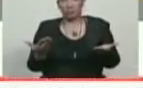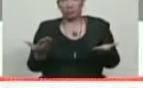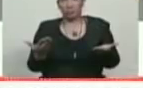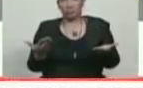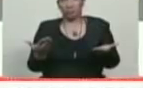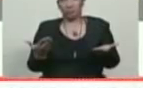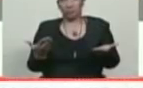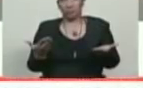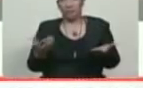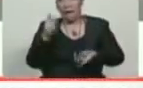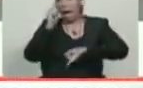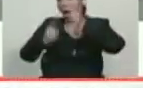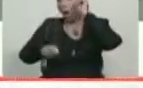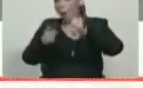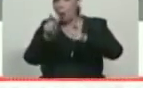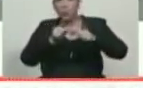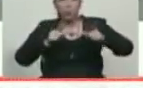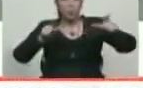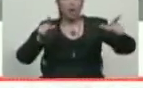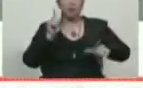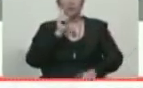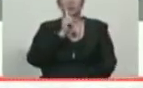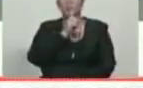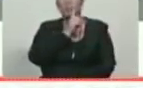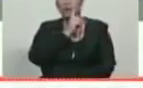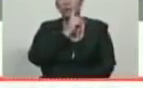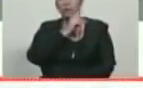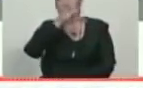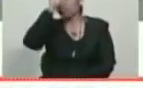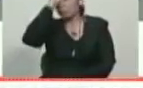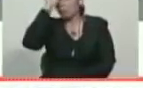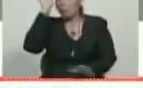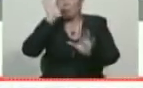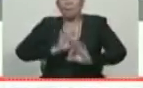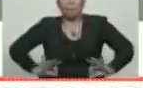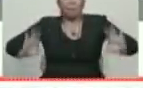En algunos sitios los nombramos y nadie sabe quién es.